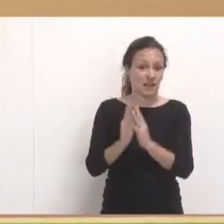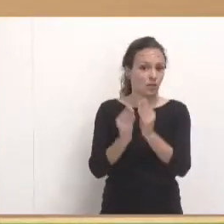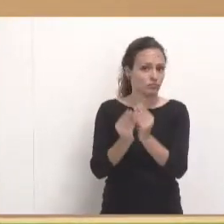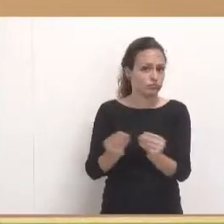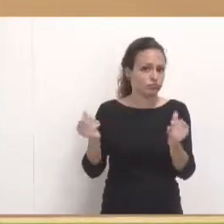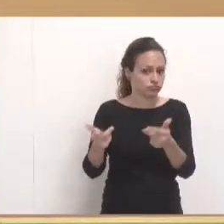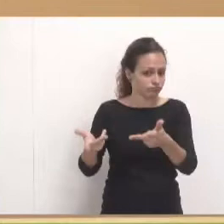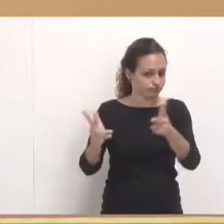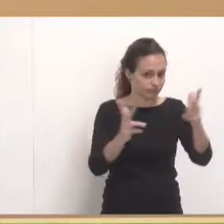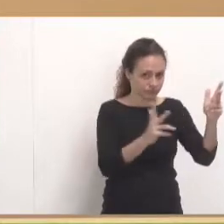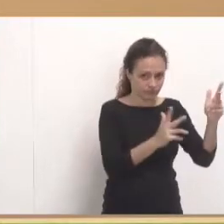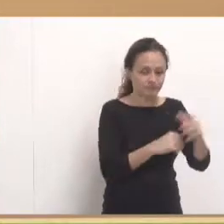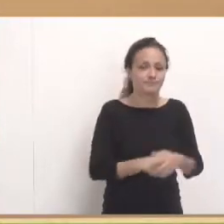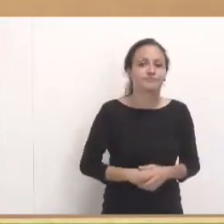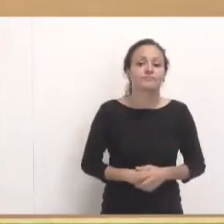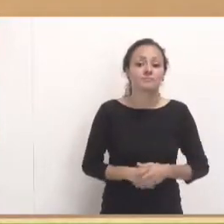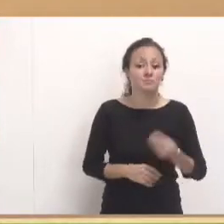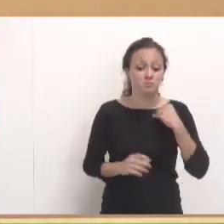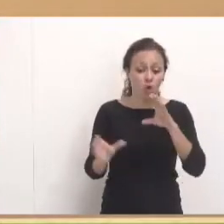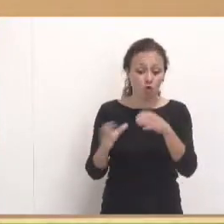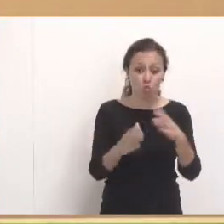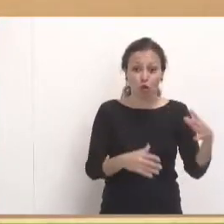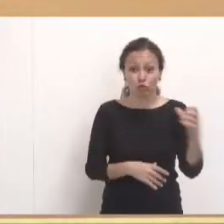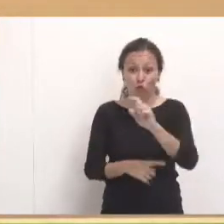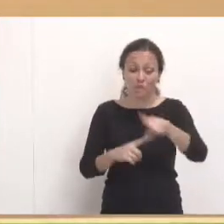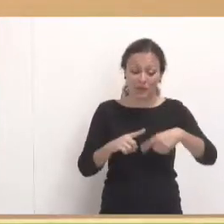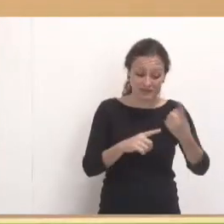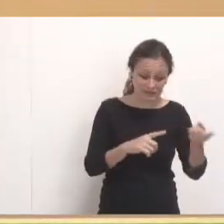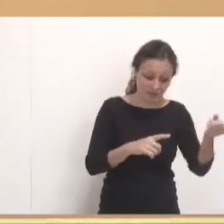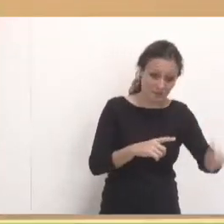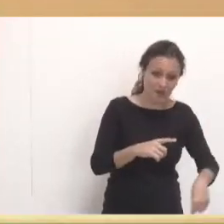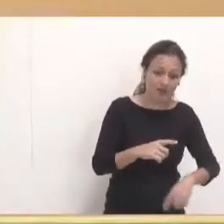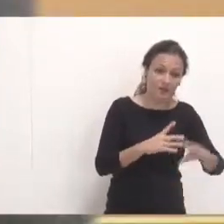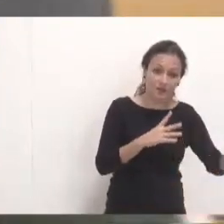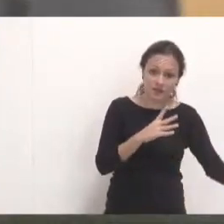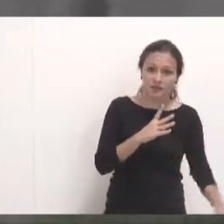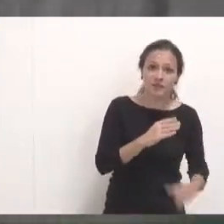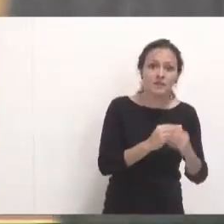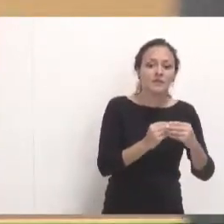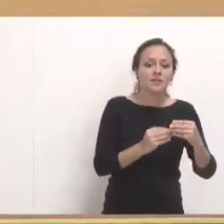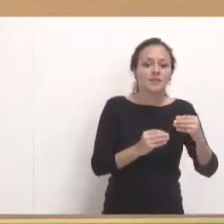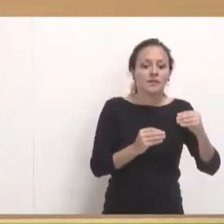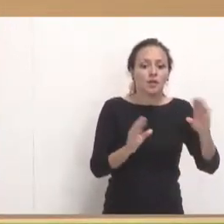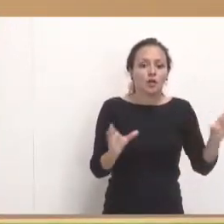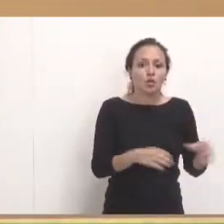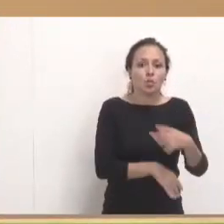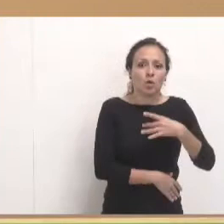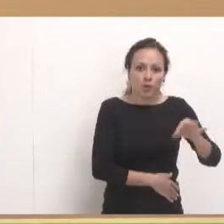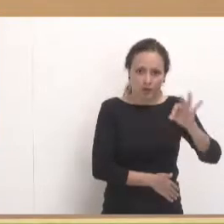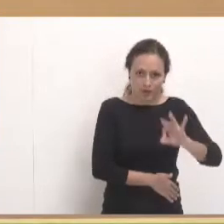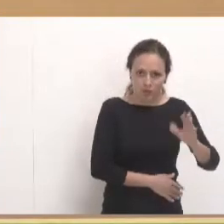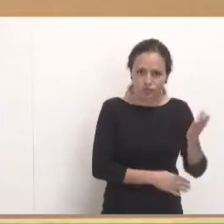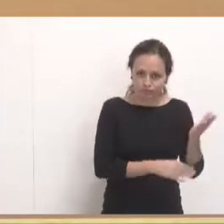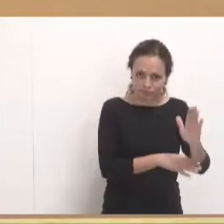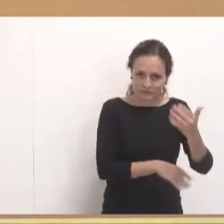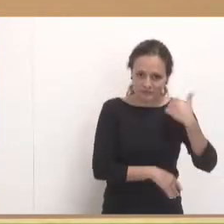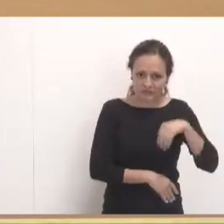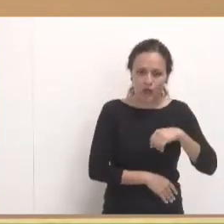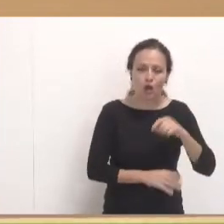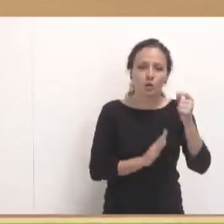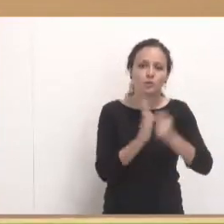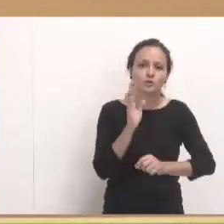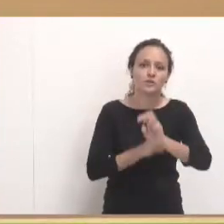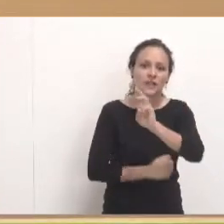también de todos los grupos, unido a la que presentó el Grupo Podemos, el punto